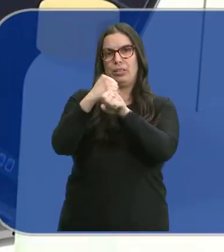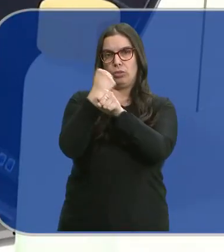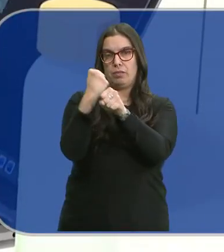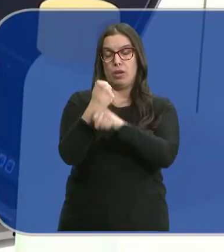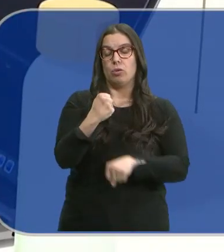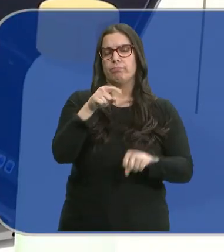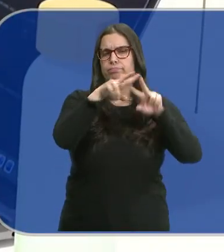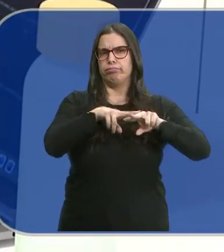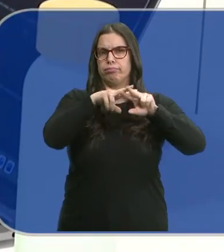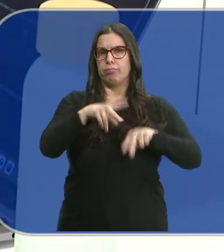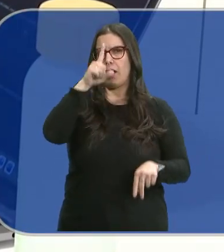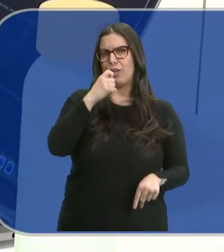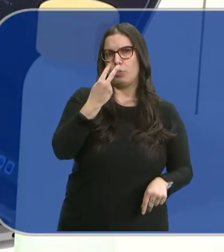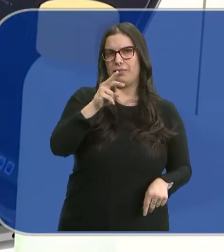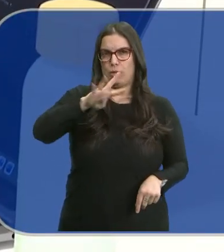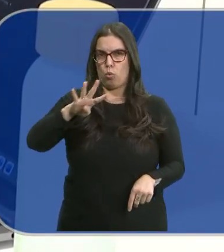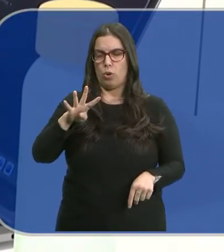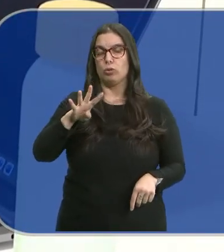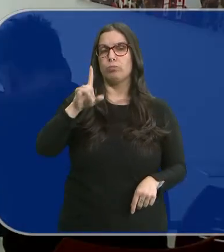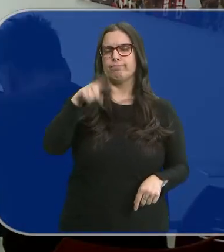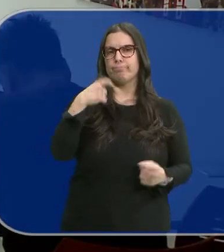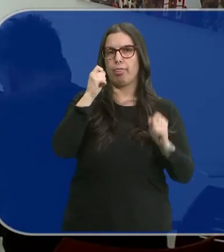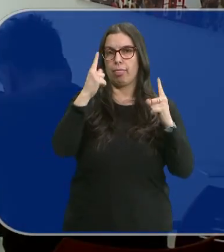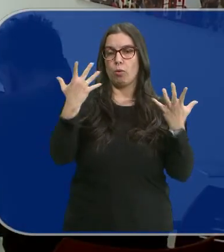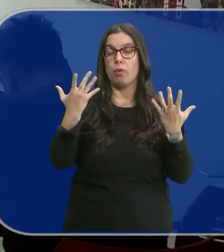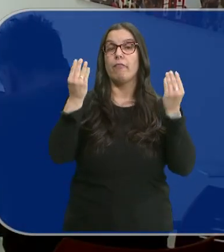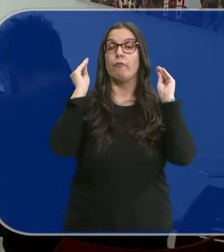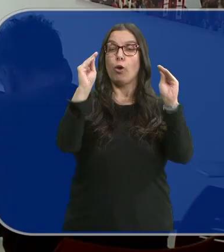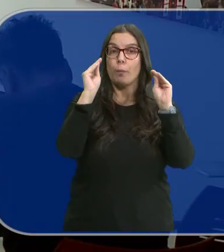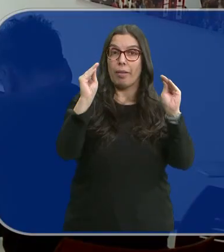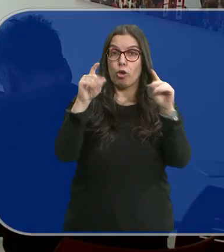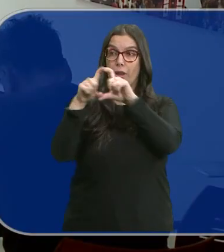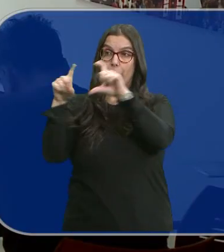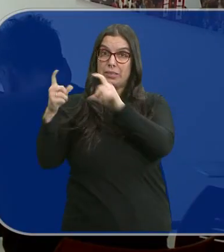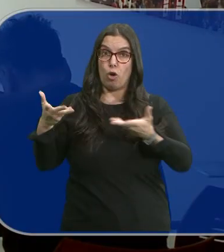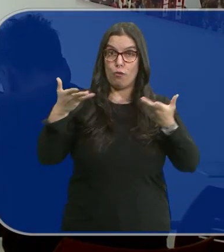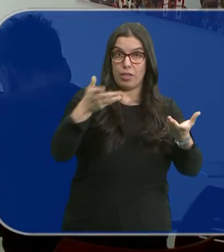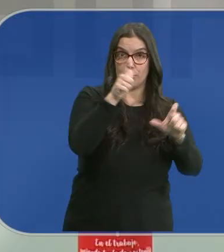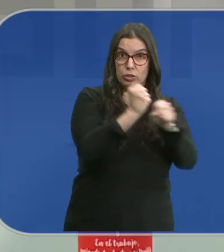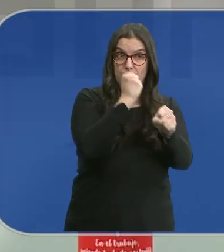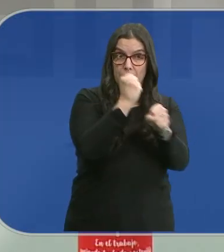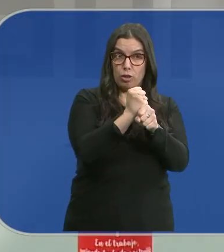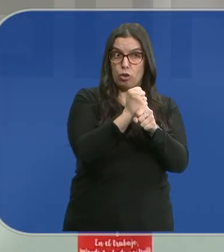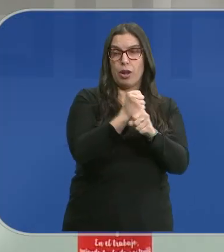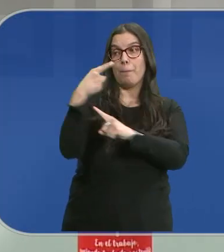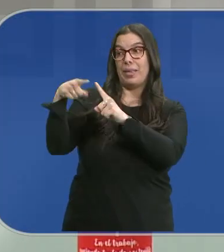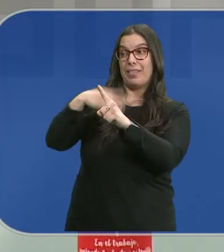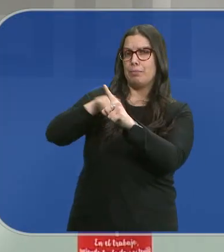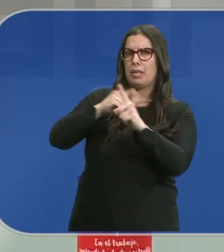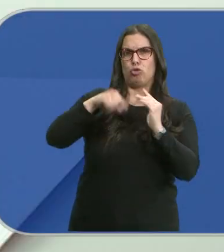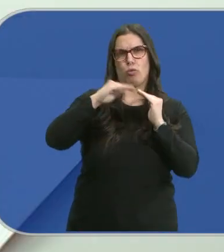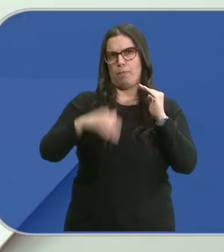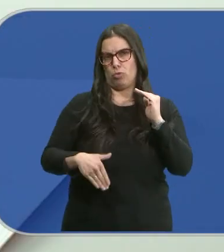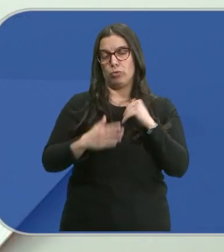En él se analiza el año 2024 y también vemos que en la formación que las empresas dan a los trabajadores estamos por debajo de la media